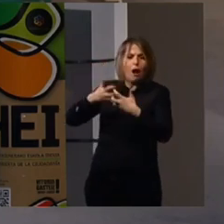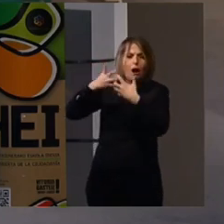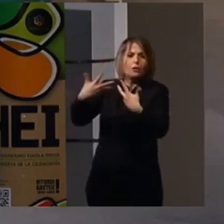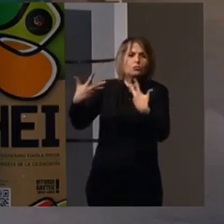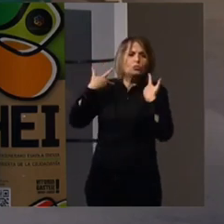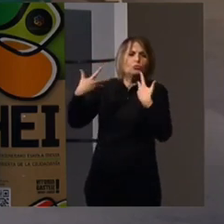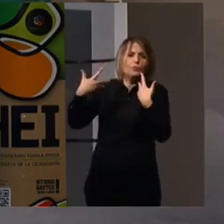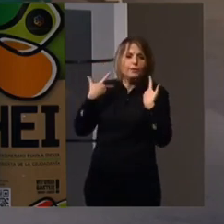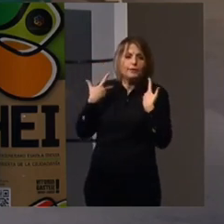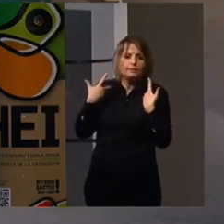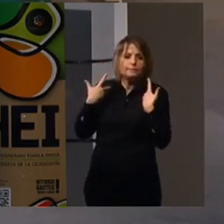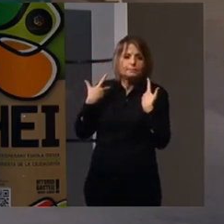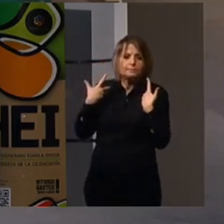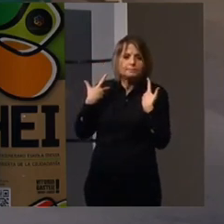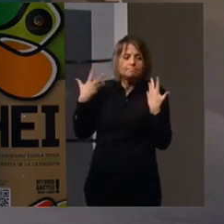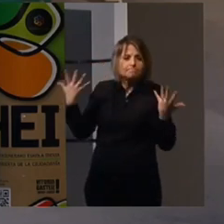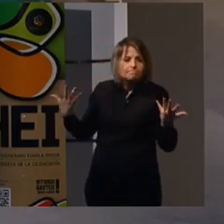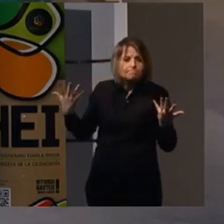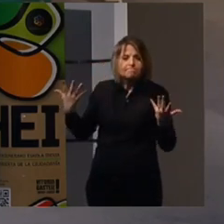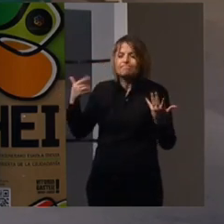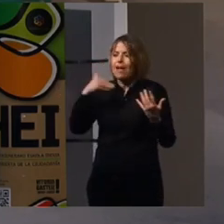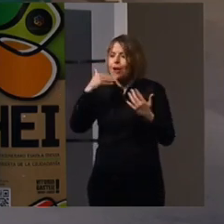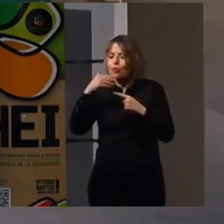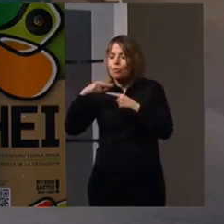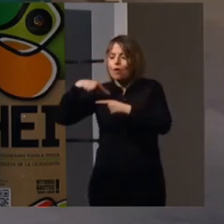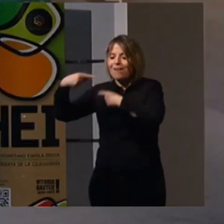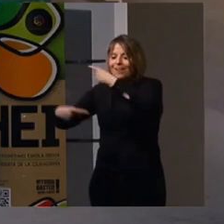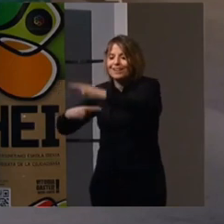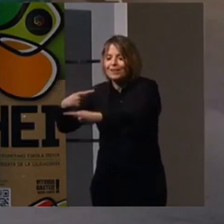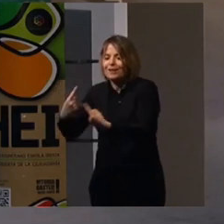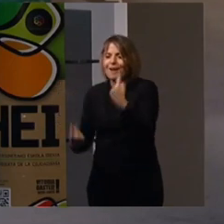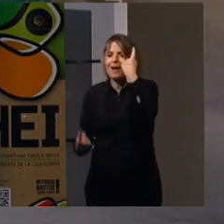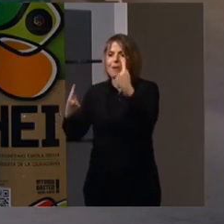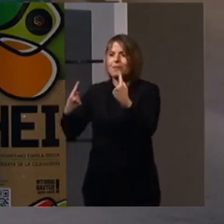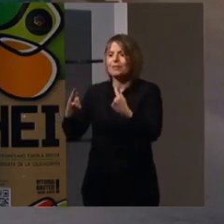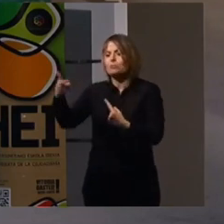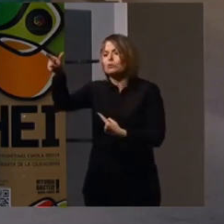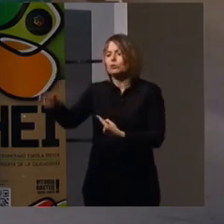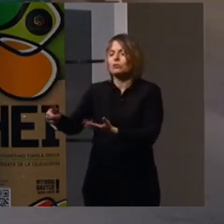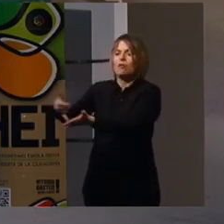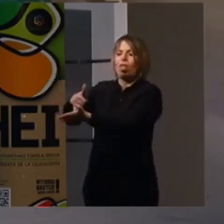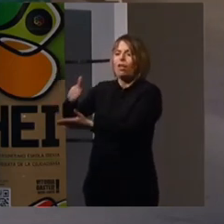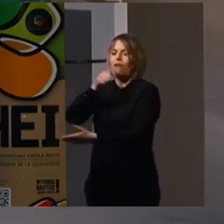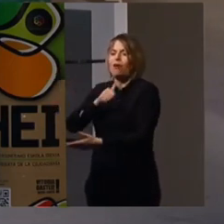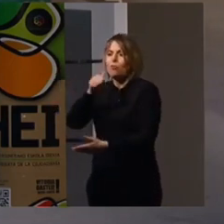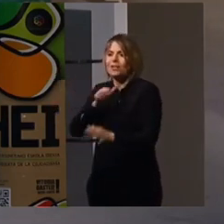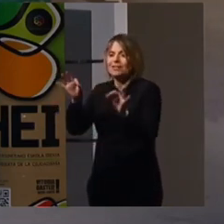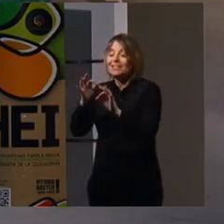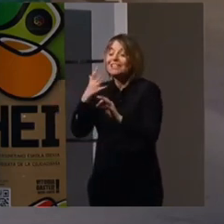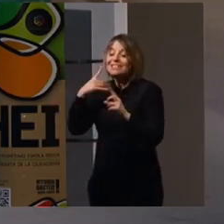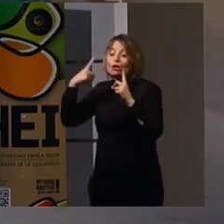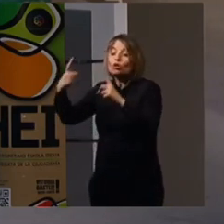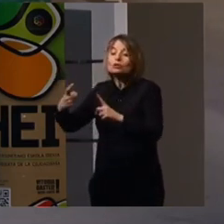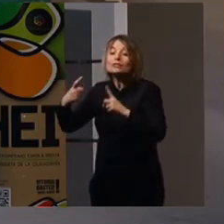de sufrimiento. Entonces hay una cosa como generacional, a veces sale ese discurso de es que sois muy fragilitos, no aguantáis nada, si os